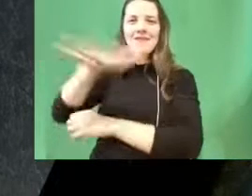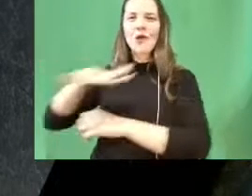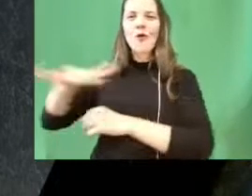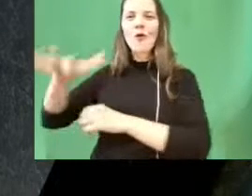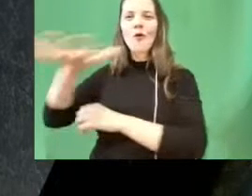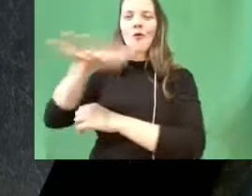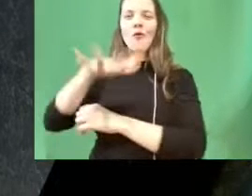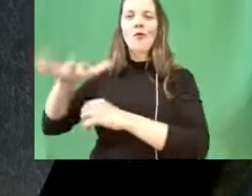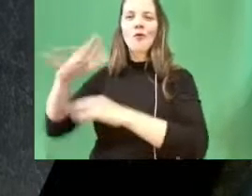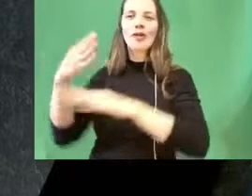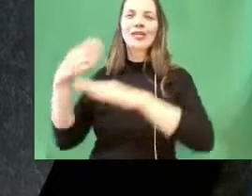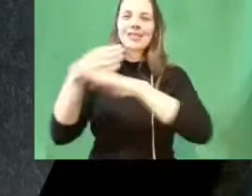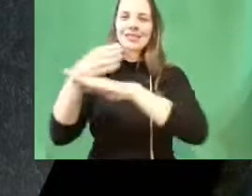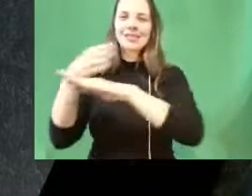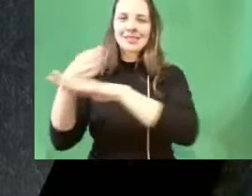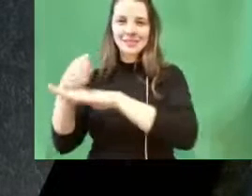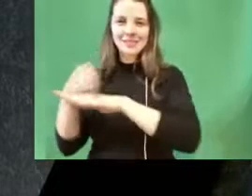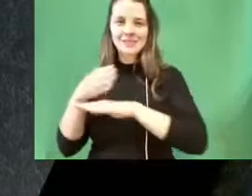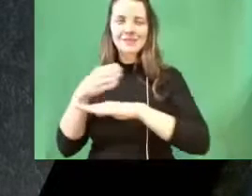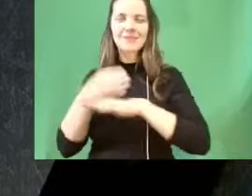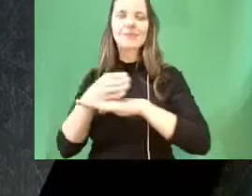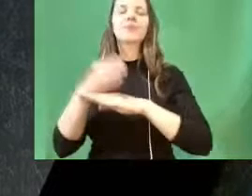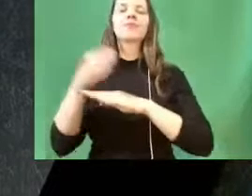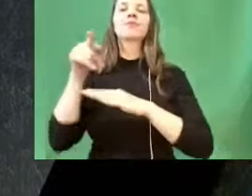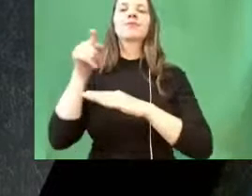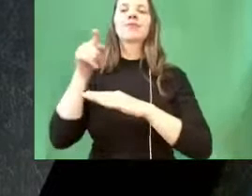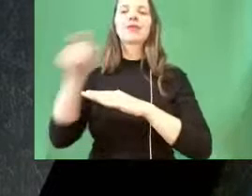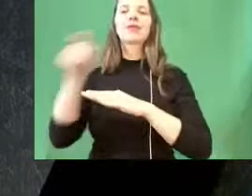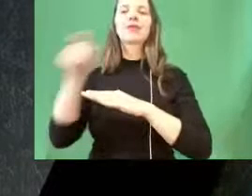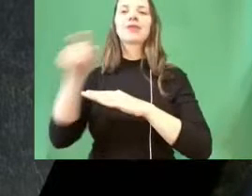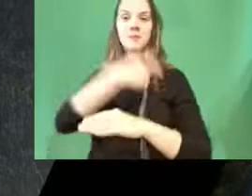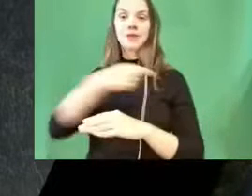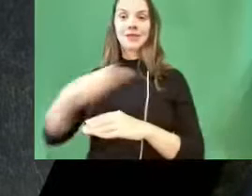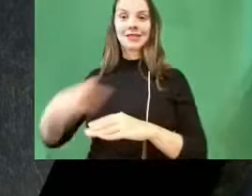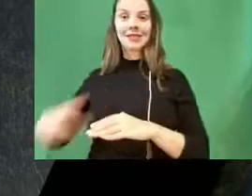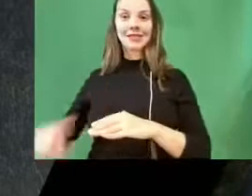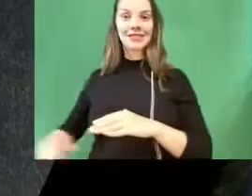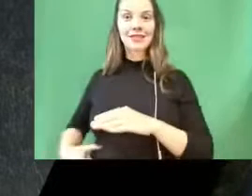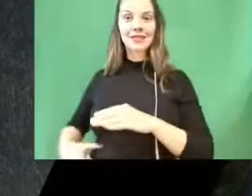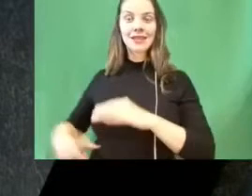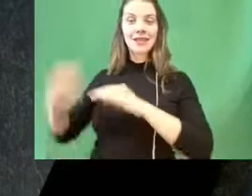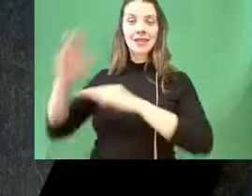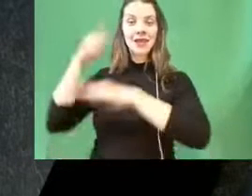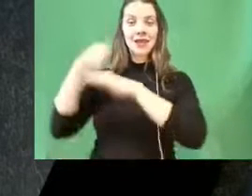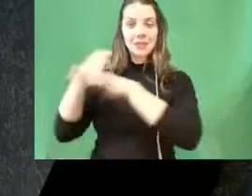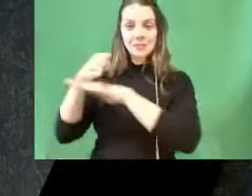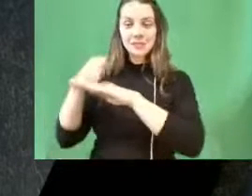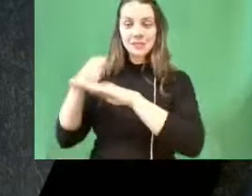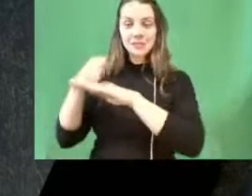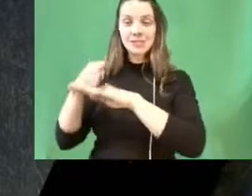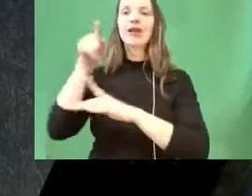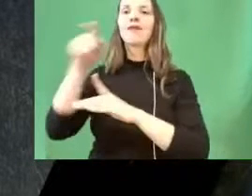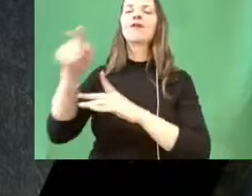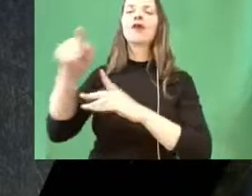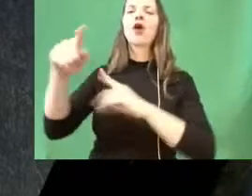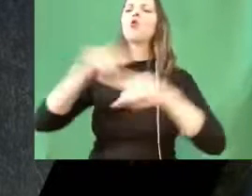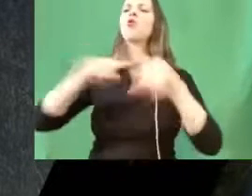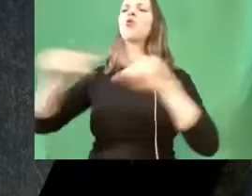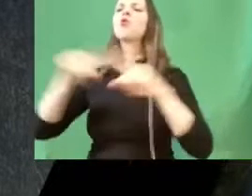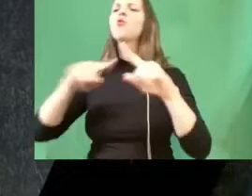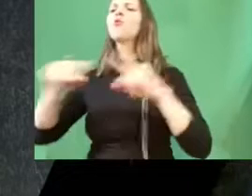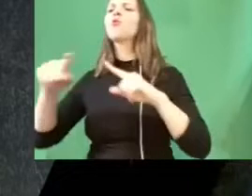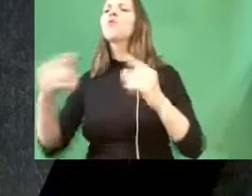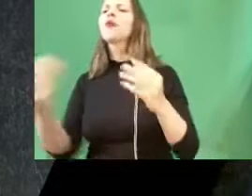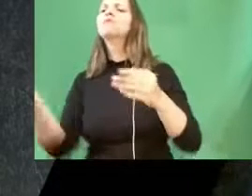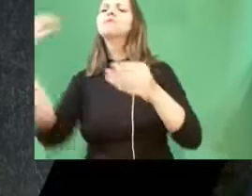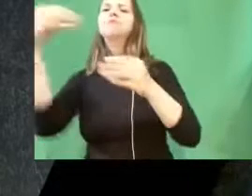del Comité Técnico Nacional de Accesibilidad Universal, asesor técnico de normas por la inclusión, autor de una guía integrada para la